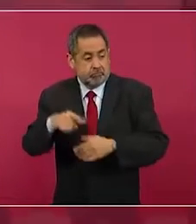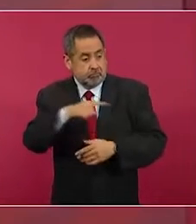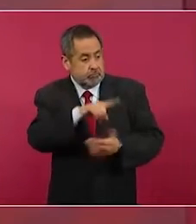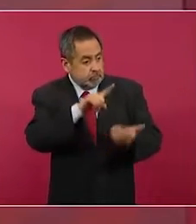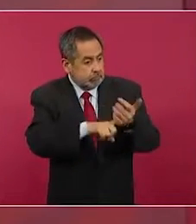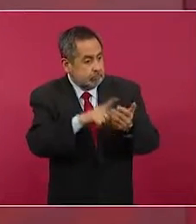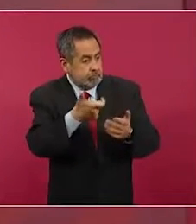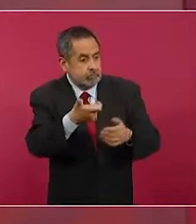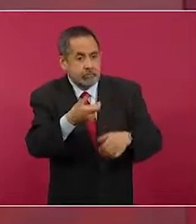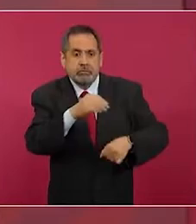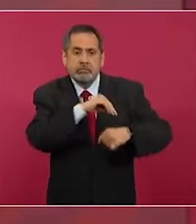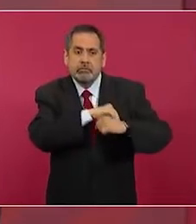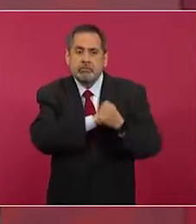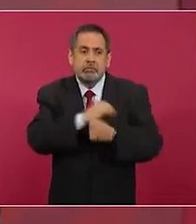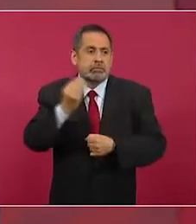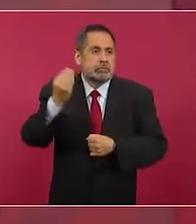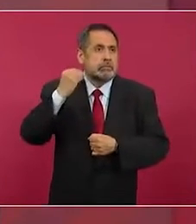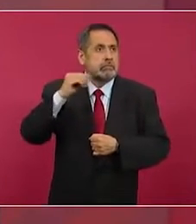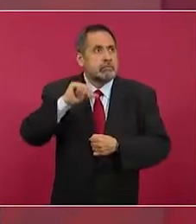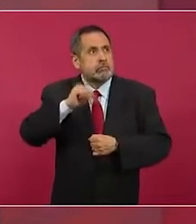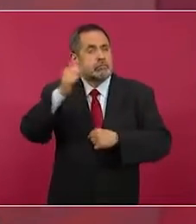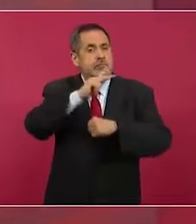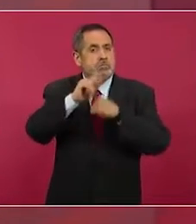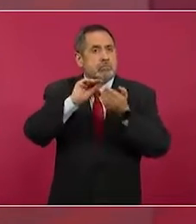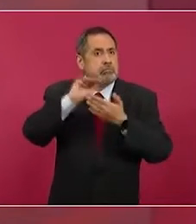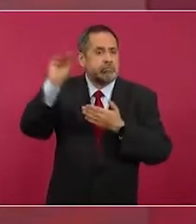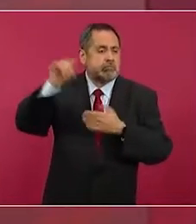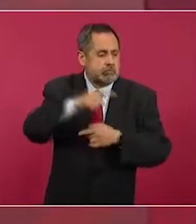el extranjero, que repare el daño,